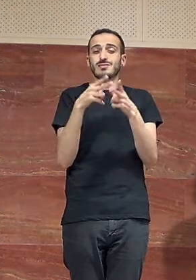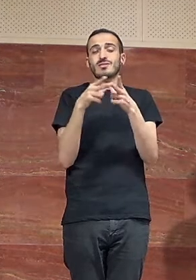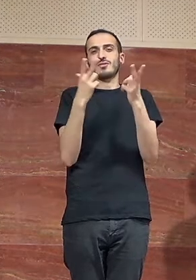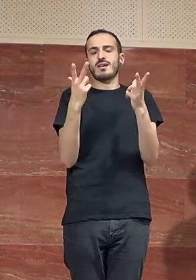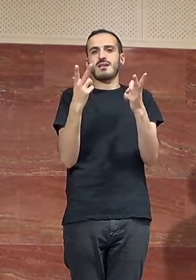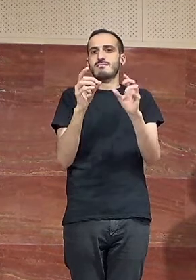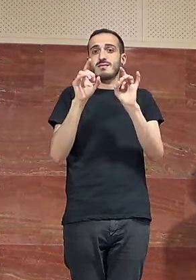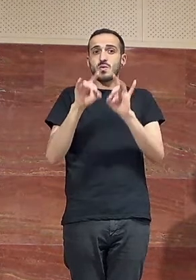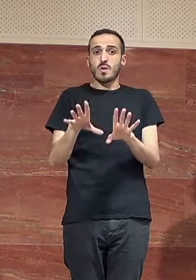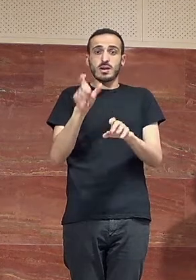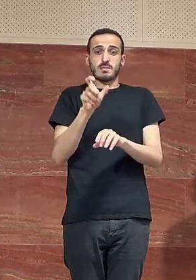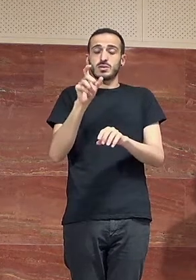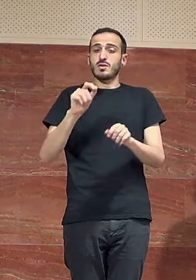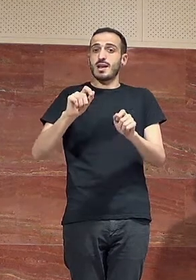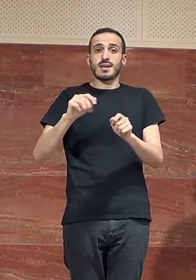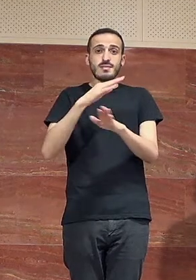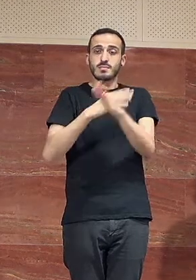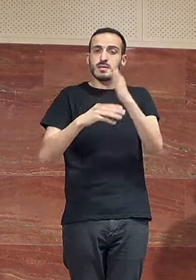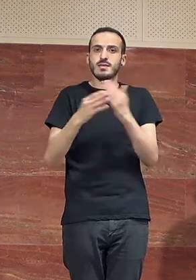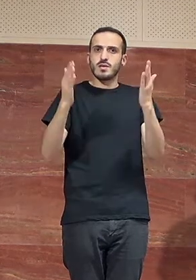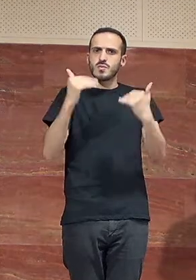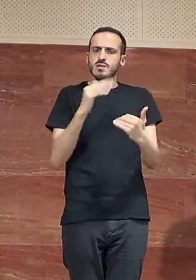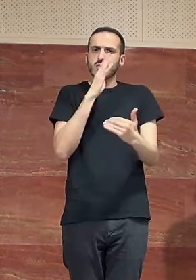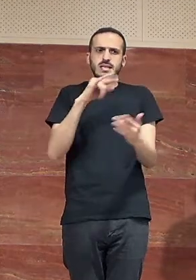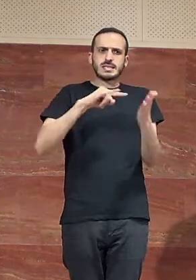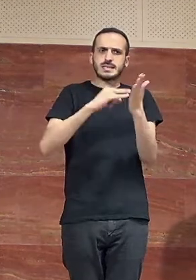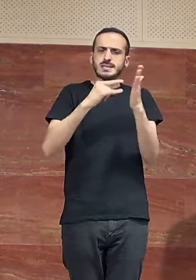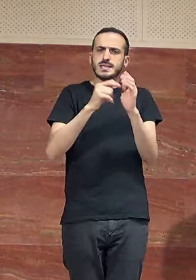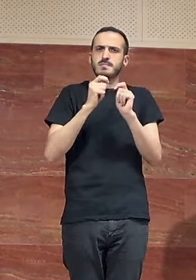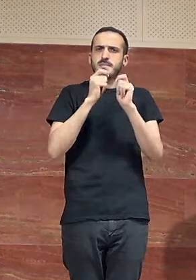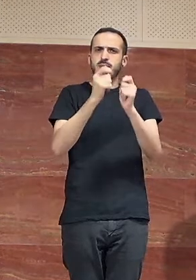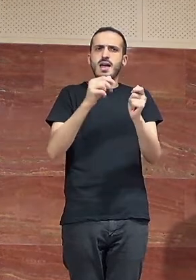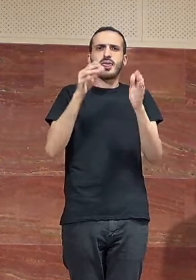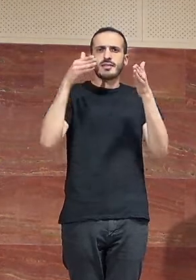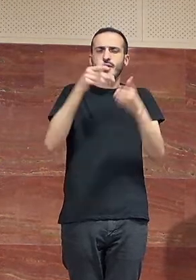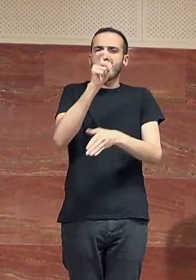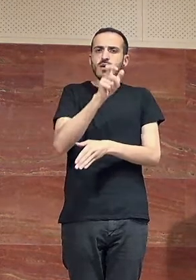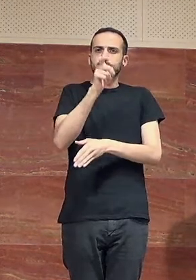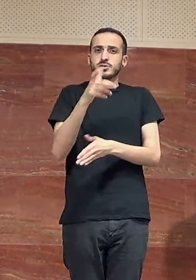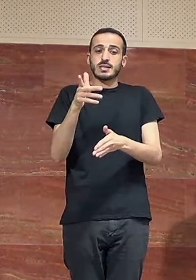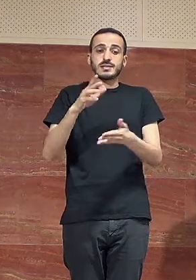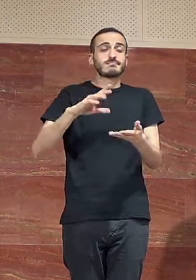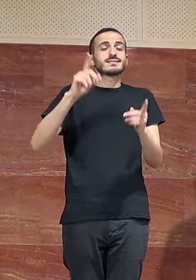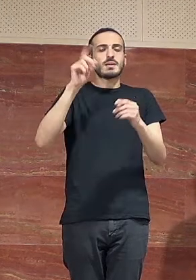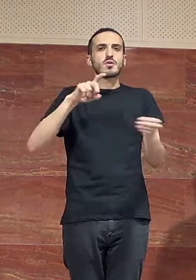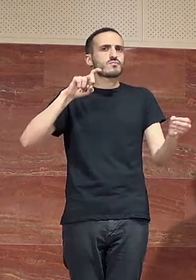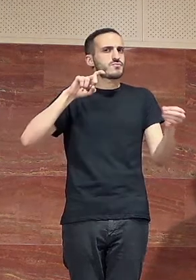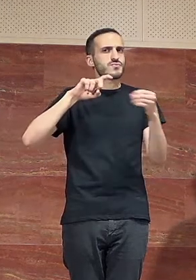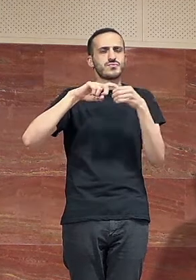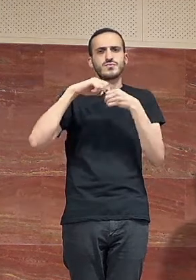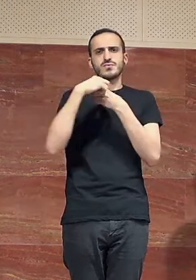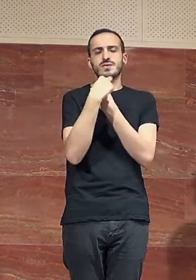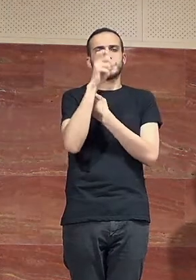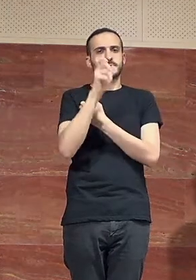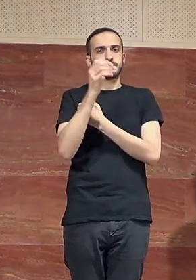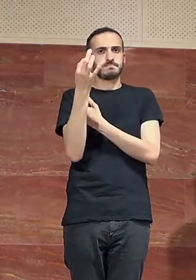razón no se aplican los sistemas que tengan que ver con la actividad centrada en la persona y con la participación? Y es